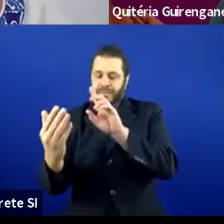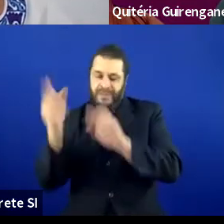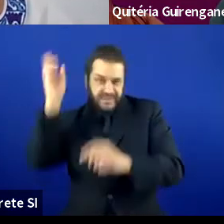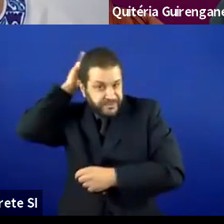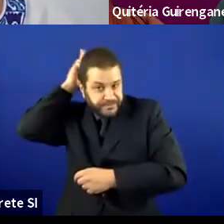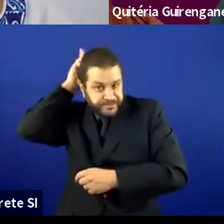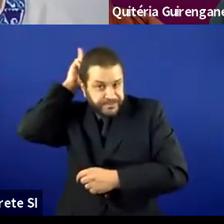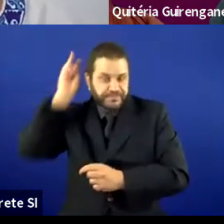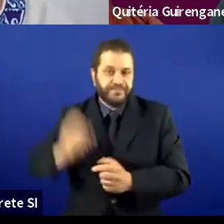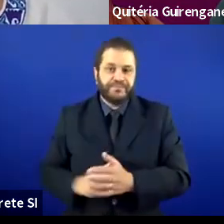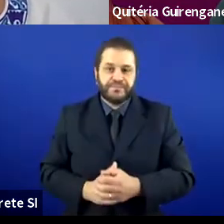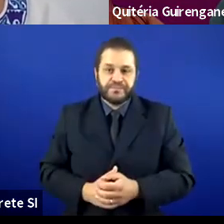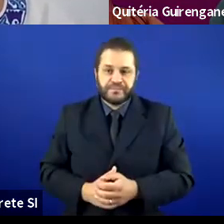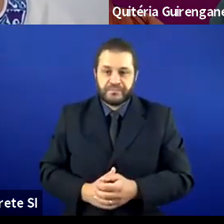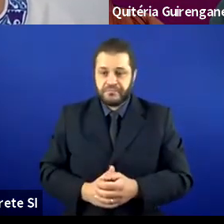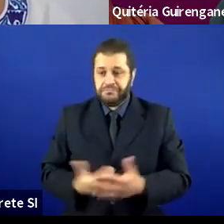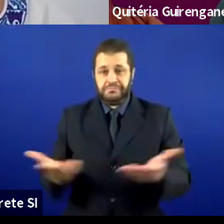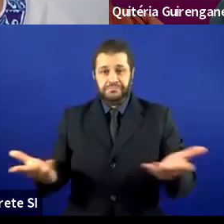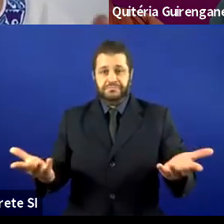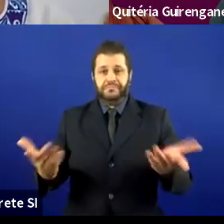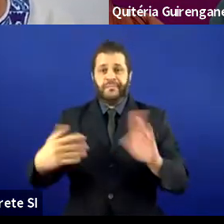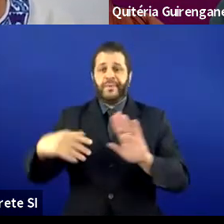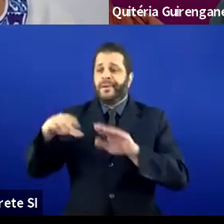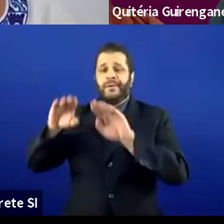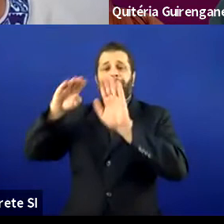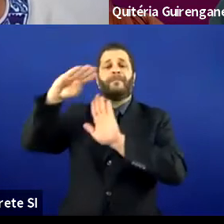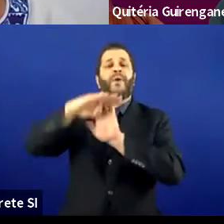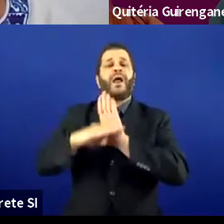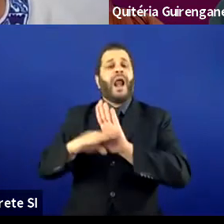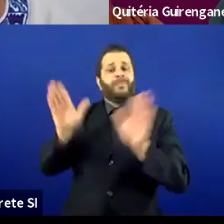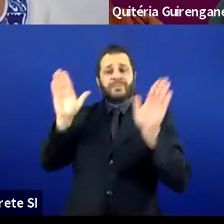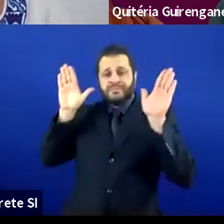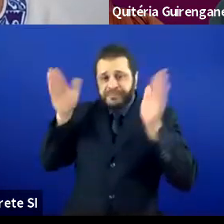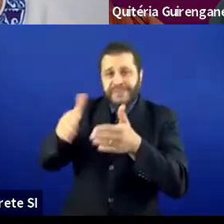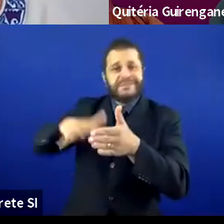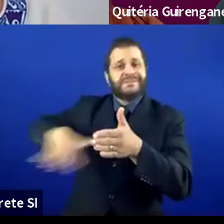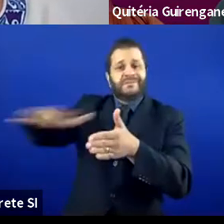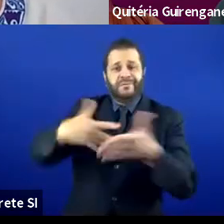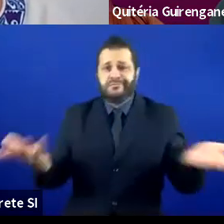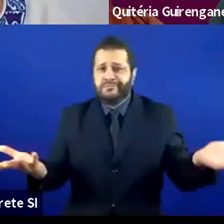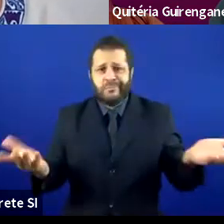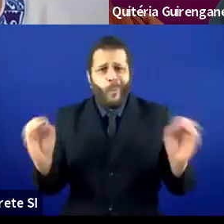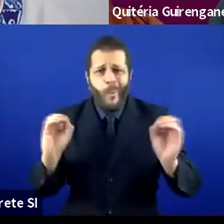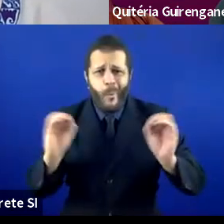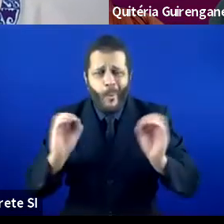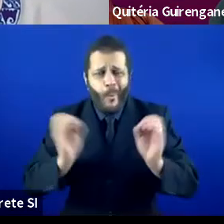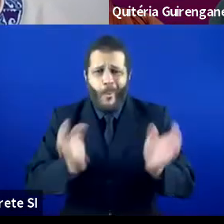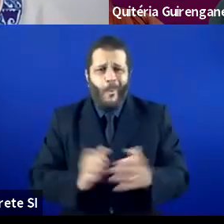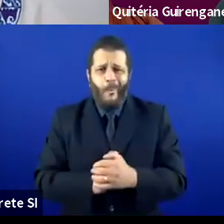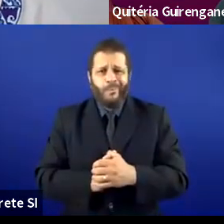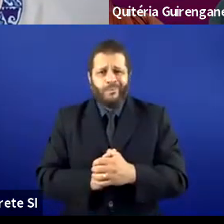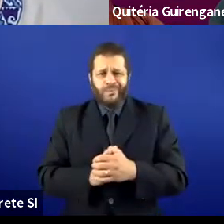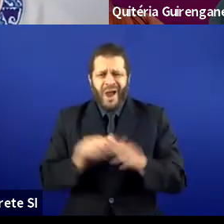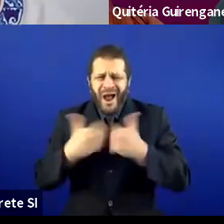programas específicos, se podría dar atención a todo lo que está pendiente, porque nuestros estados se